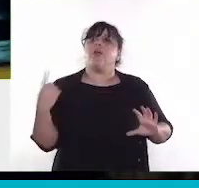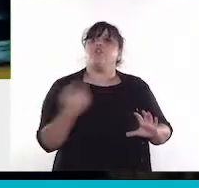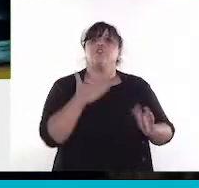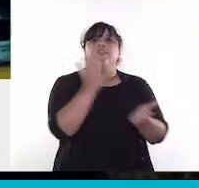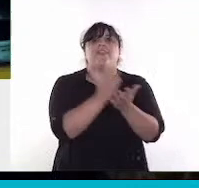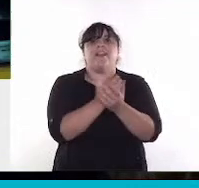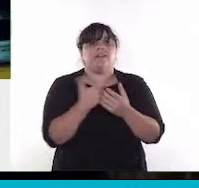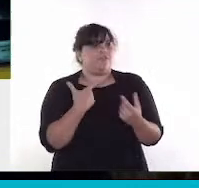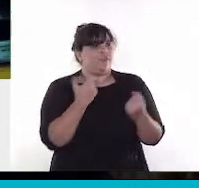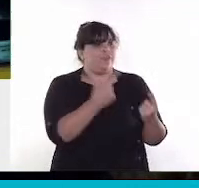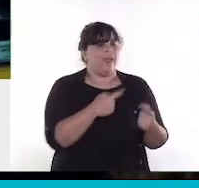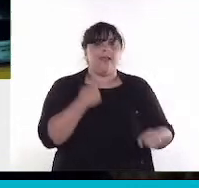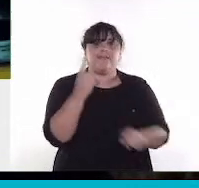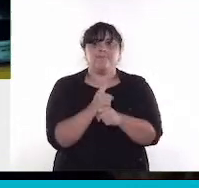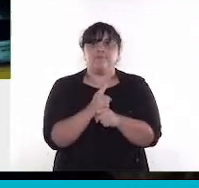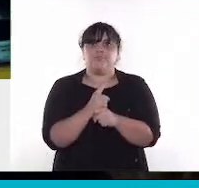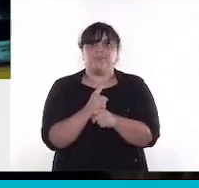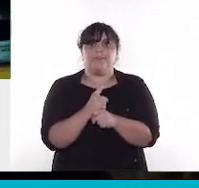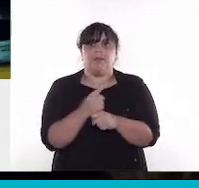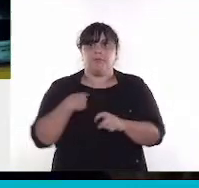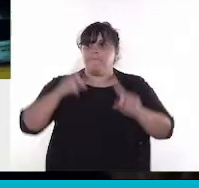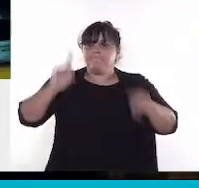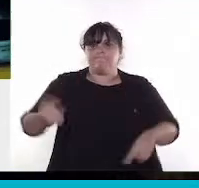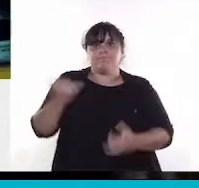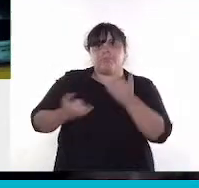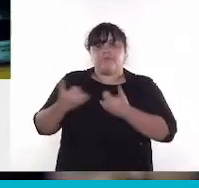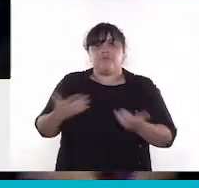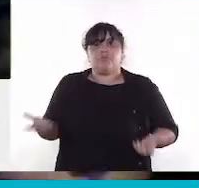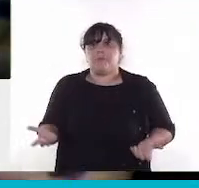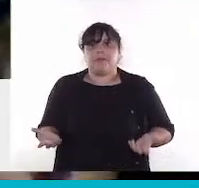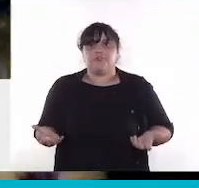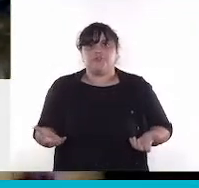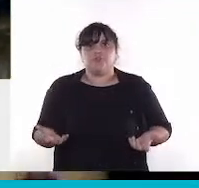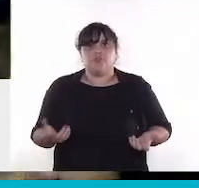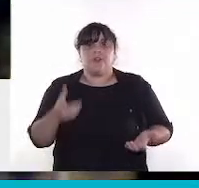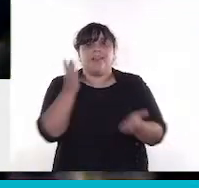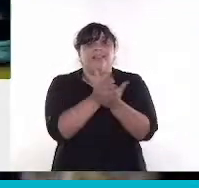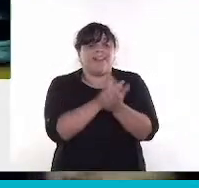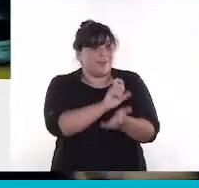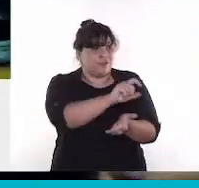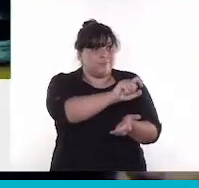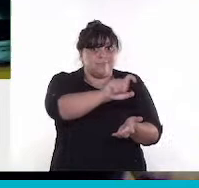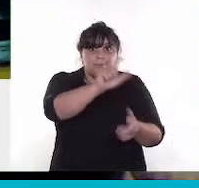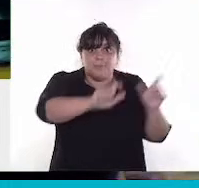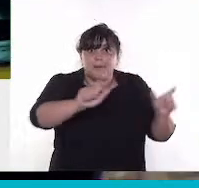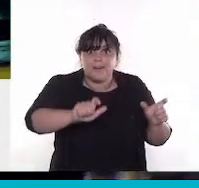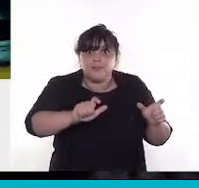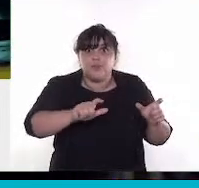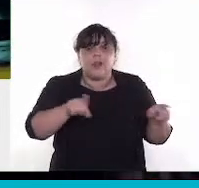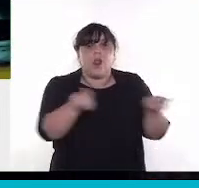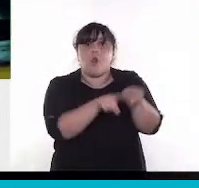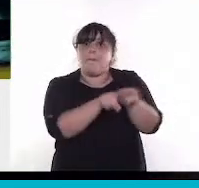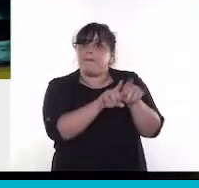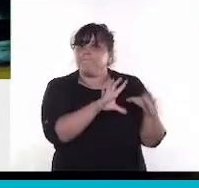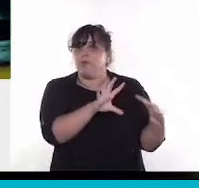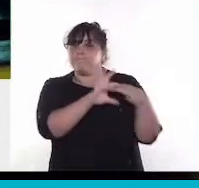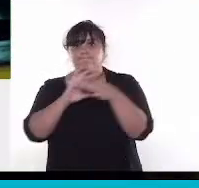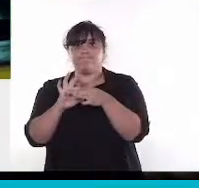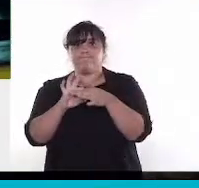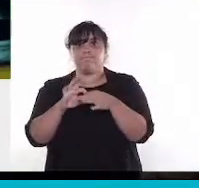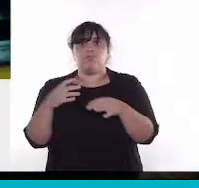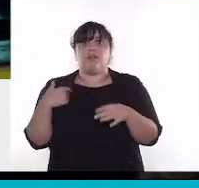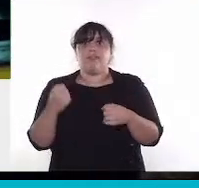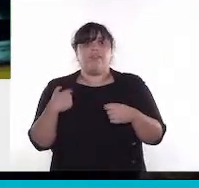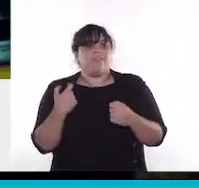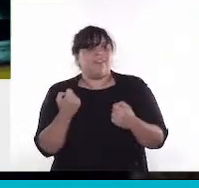estamos representando en esta banca. La garantía plena de sus derechos constituye al mismo tiempo, cuando no podemos